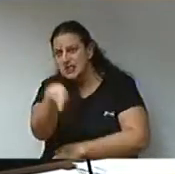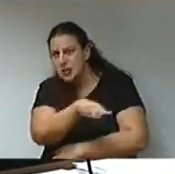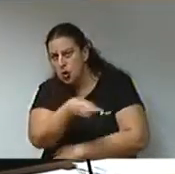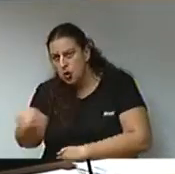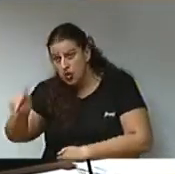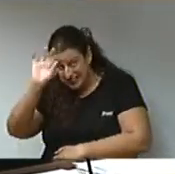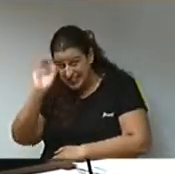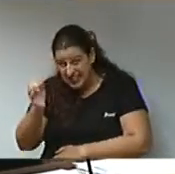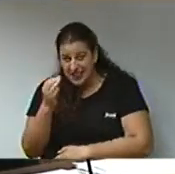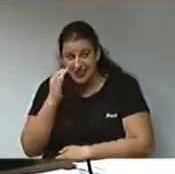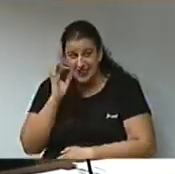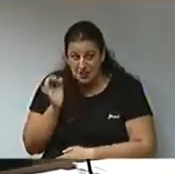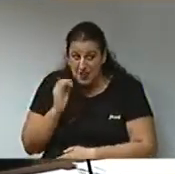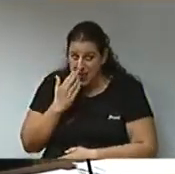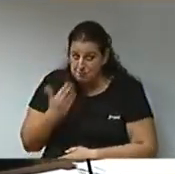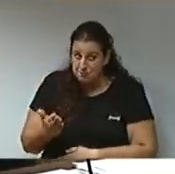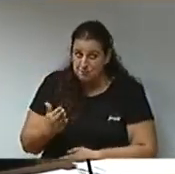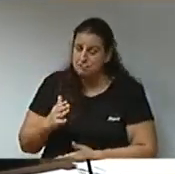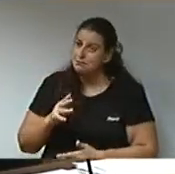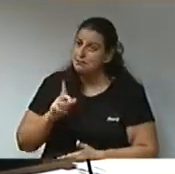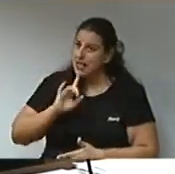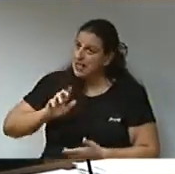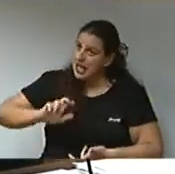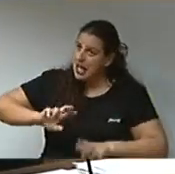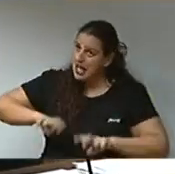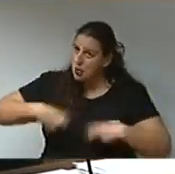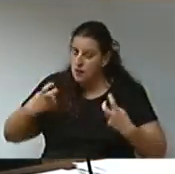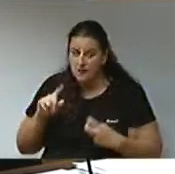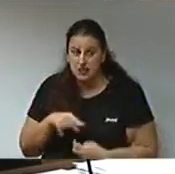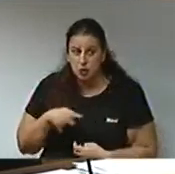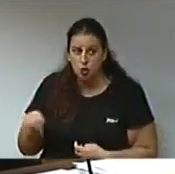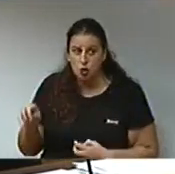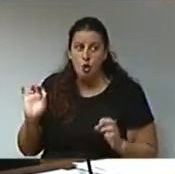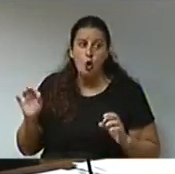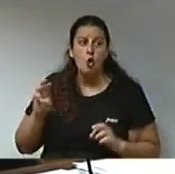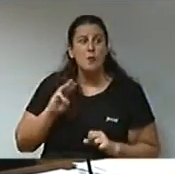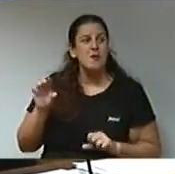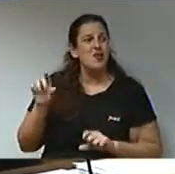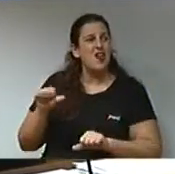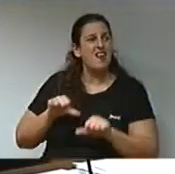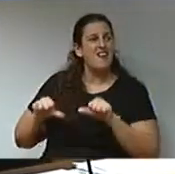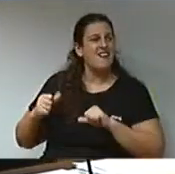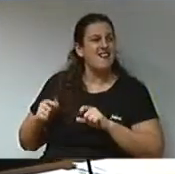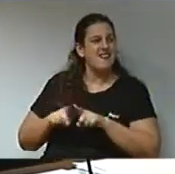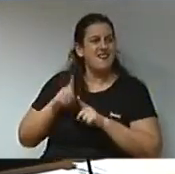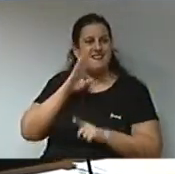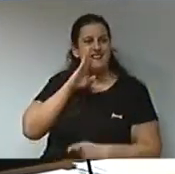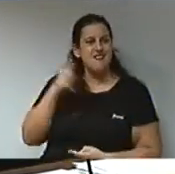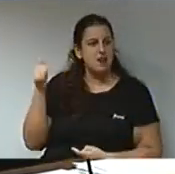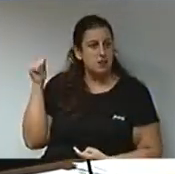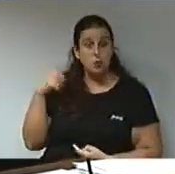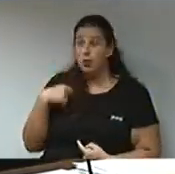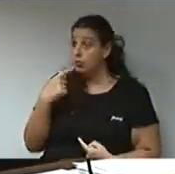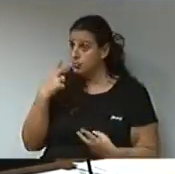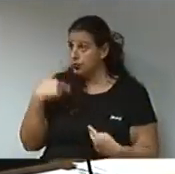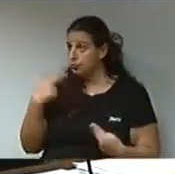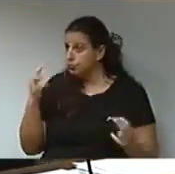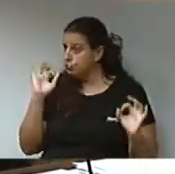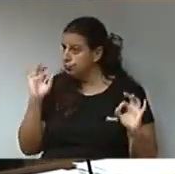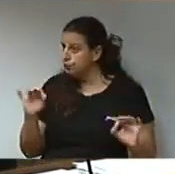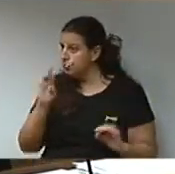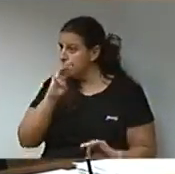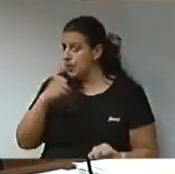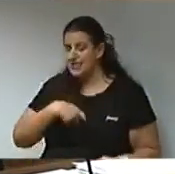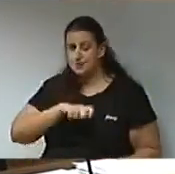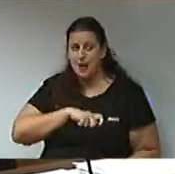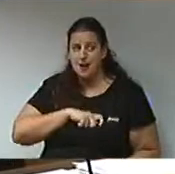fotovoltaicas? ¿Están de verdad por las energías renovables? ¿O van a volver a las andadas? Porque ya lo han dicho públicamente. El Partido Popular a nivel